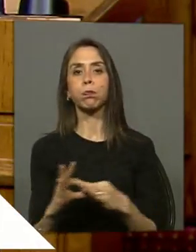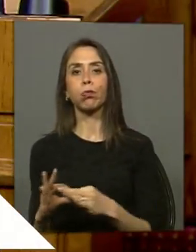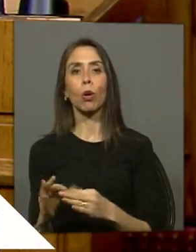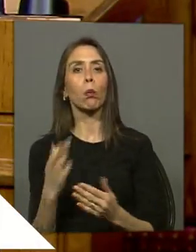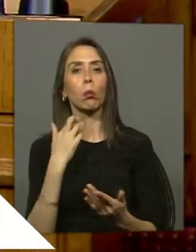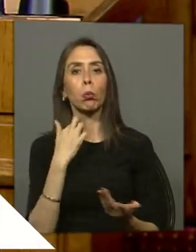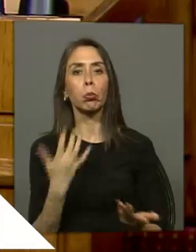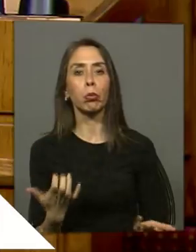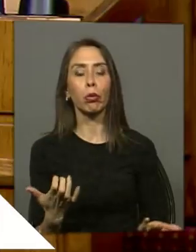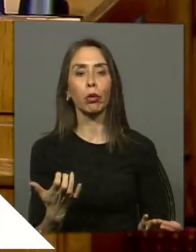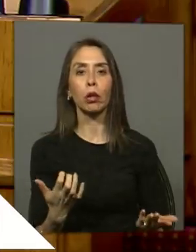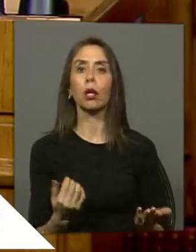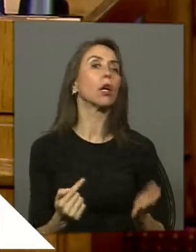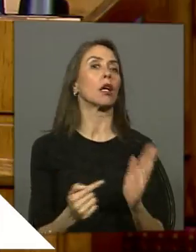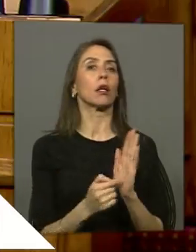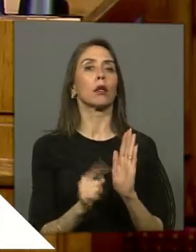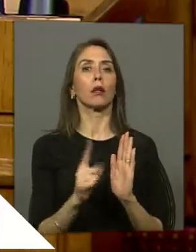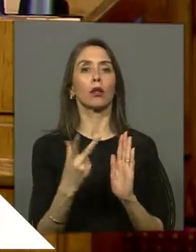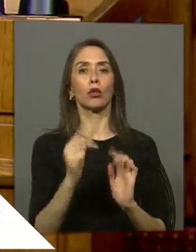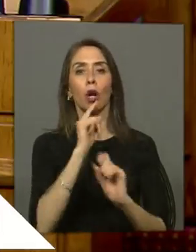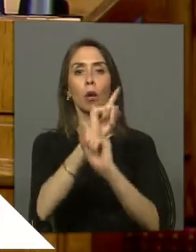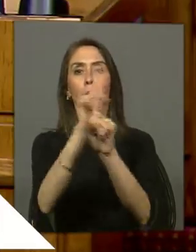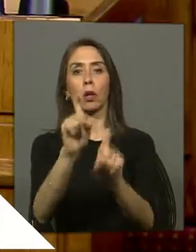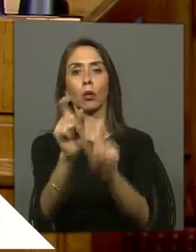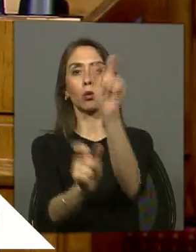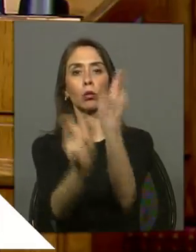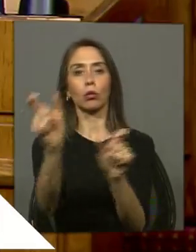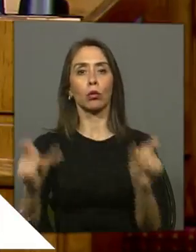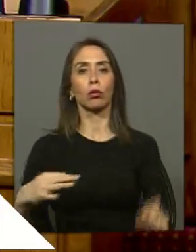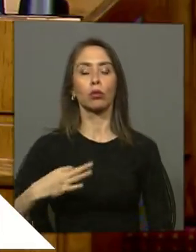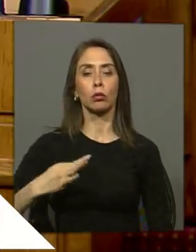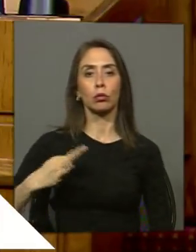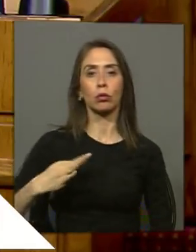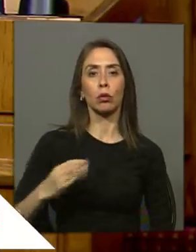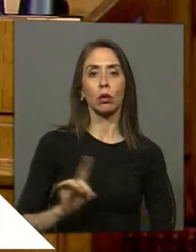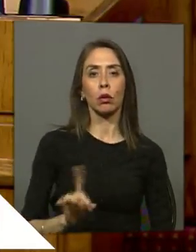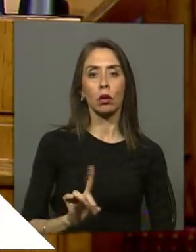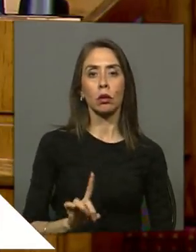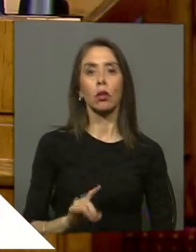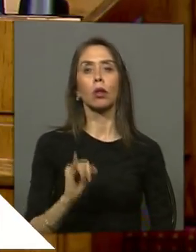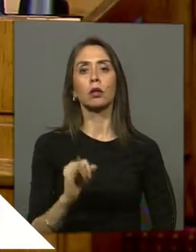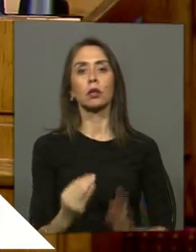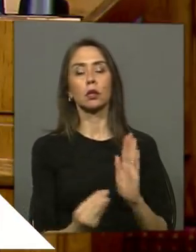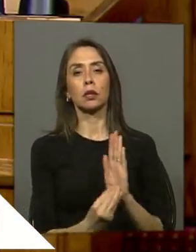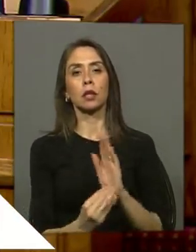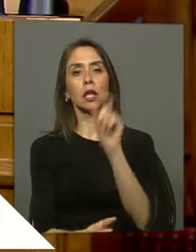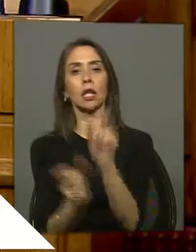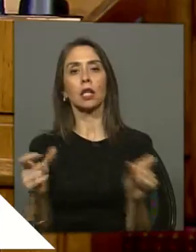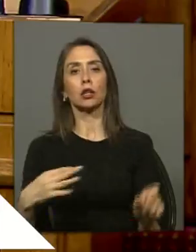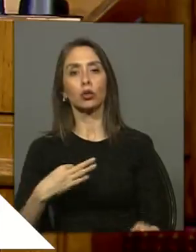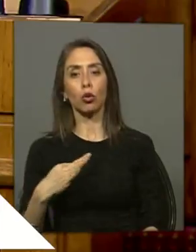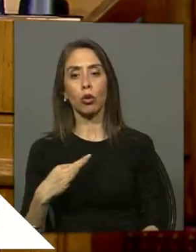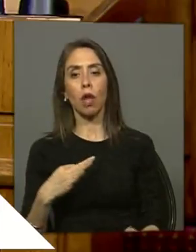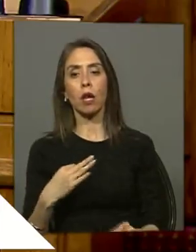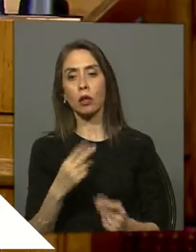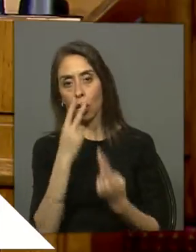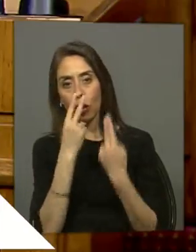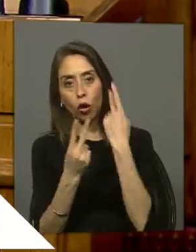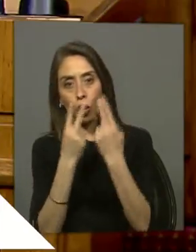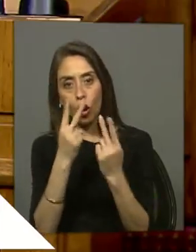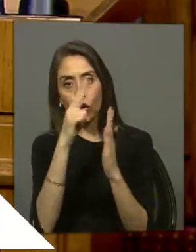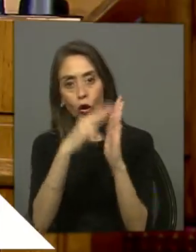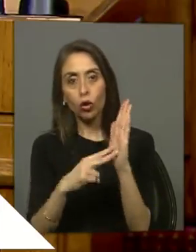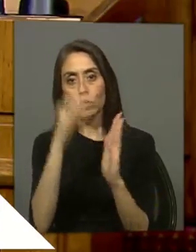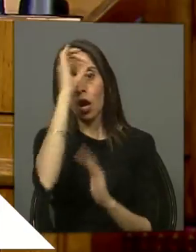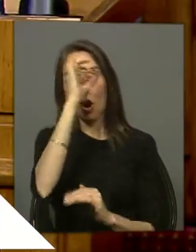qué este proceso no ha contado con consulta pública y si contempla mecanismos para que la ciudadanía pueda conocer y opinar